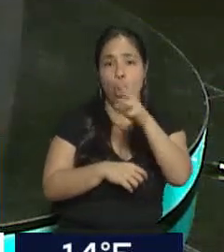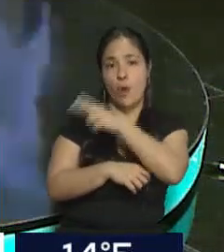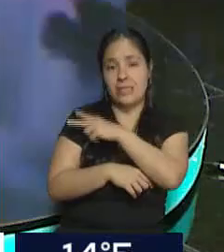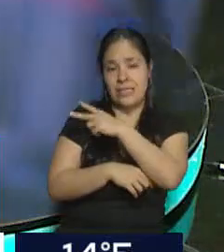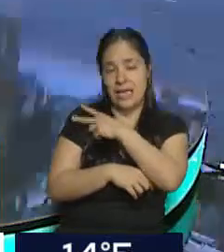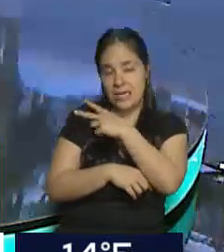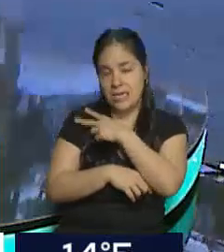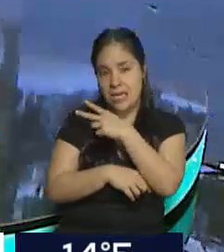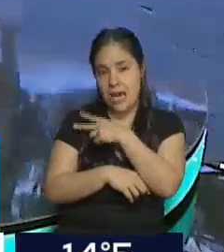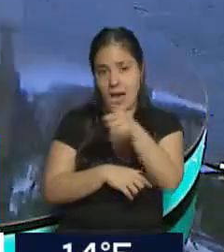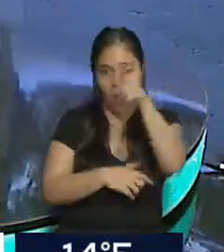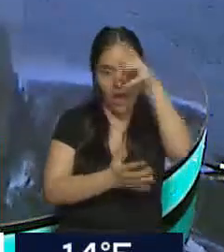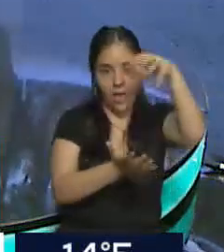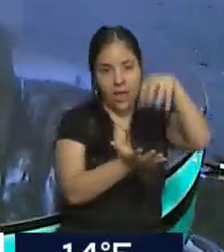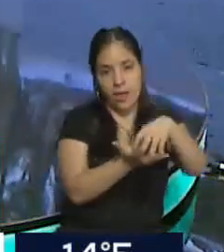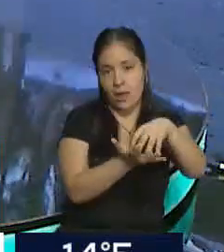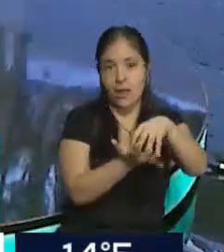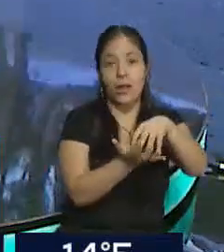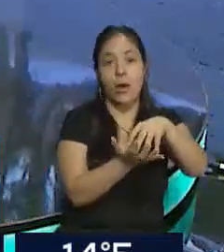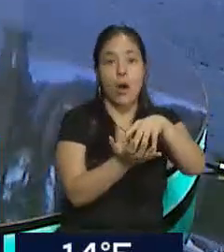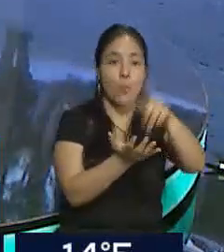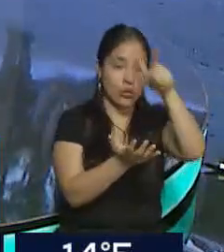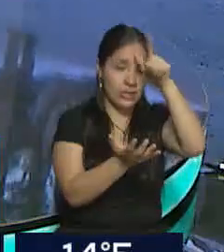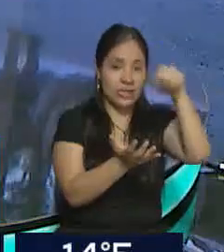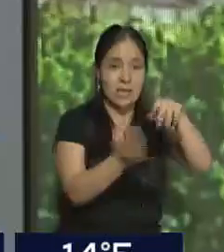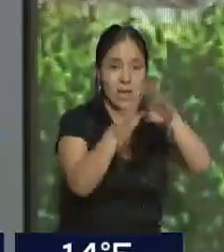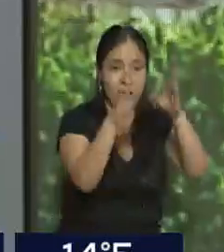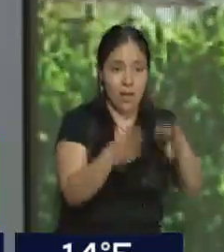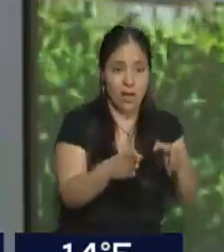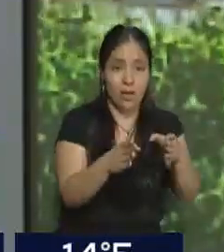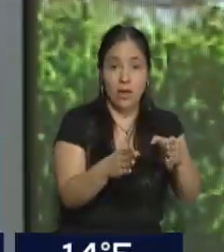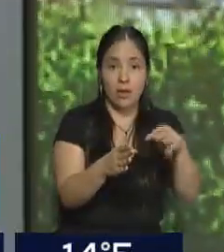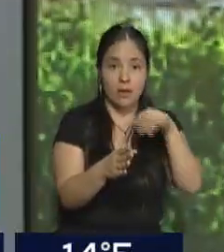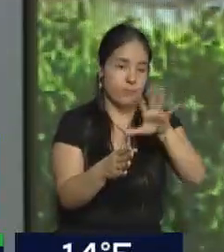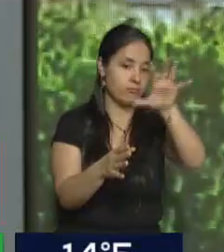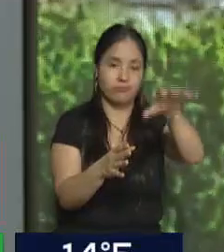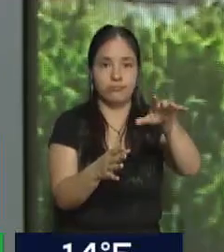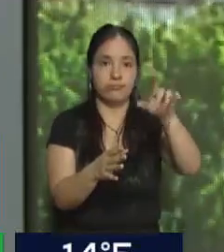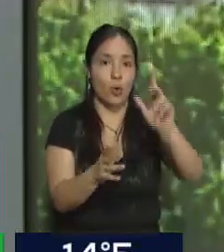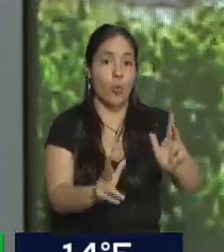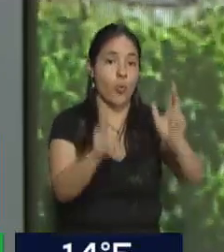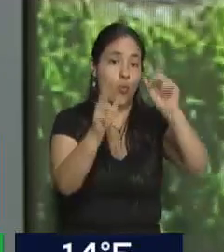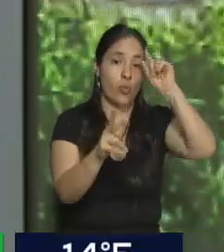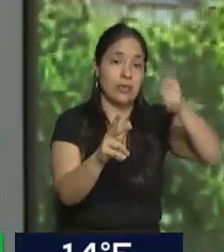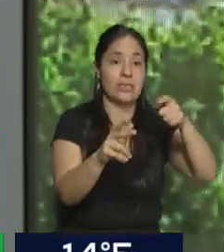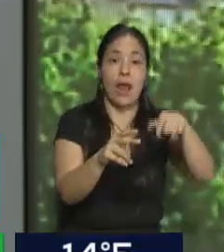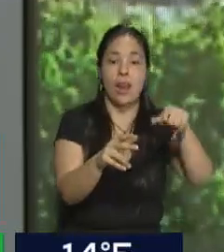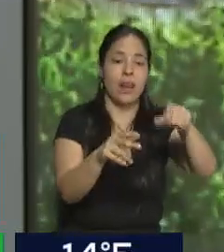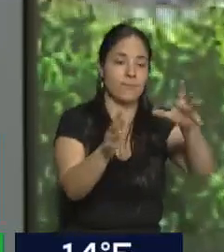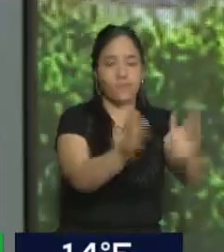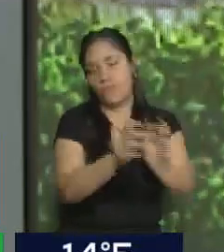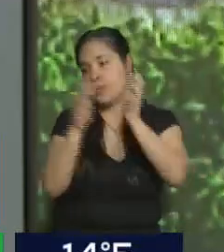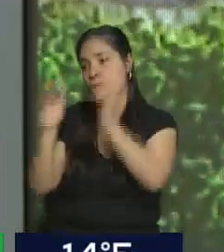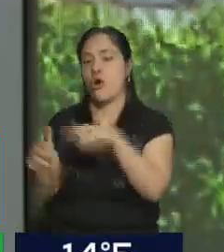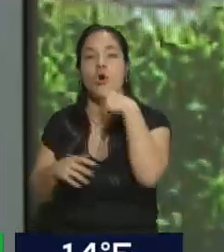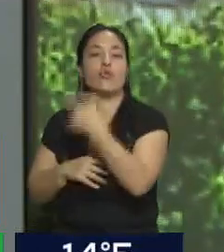judicial porque no es una comisaría pero sí es una dependencia policial a otra comisaría es decir este efectivo policial al cual se